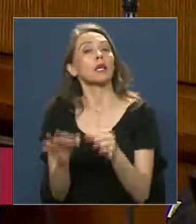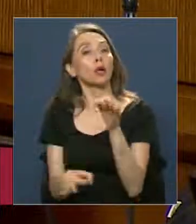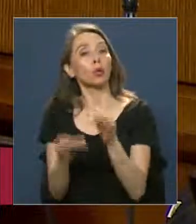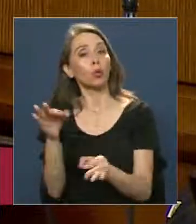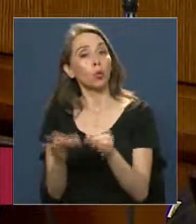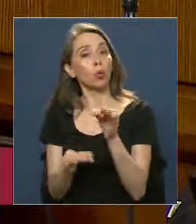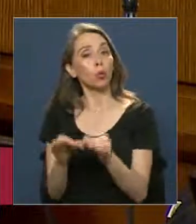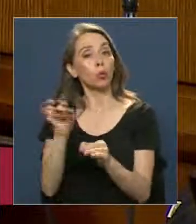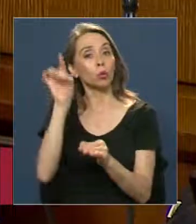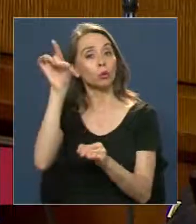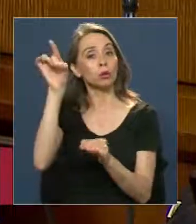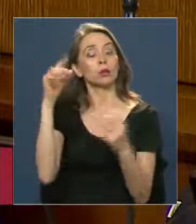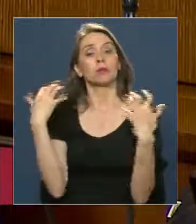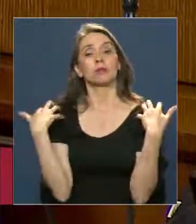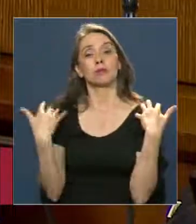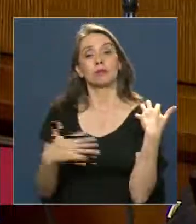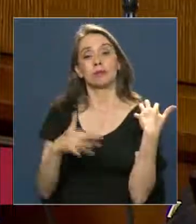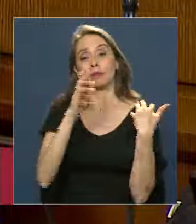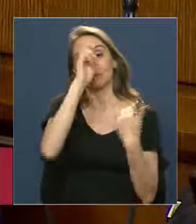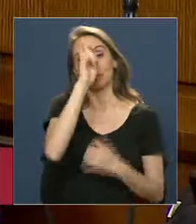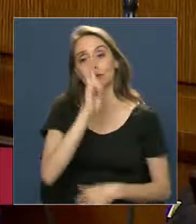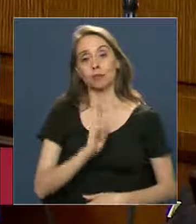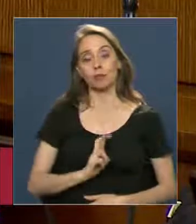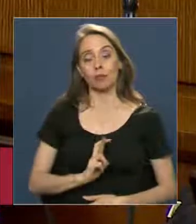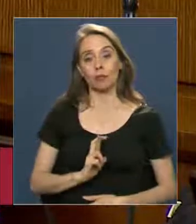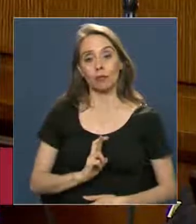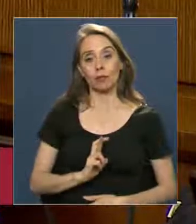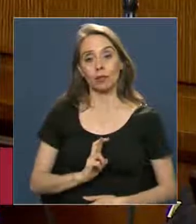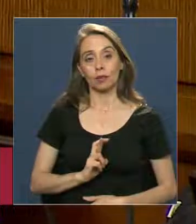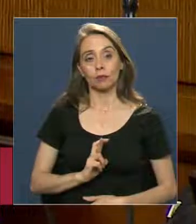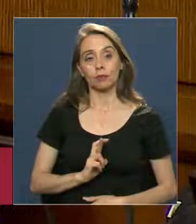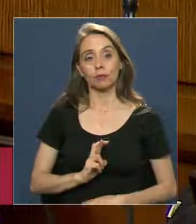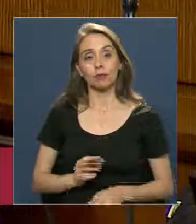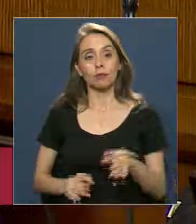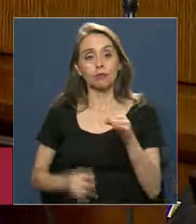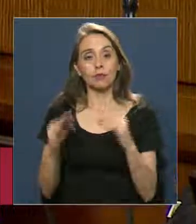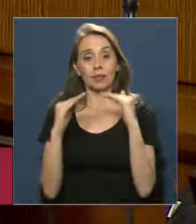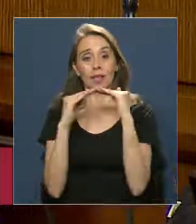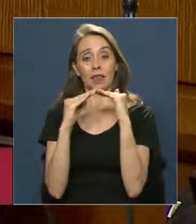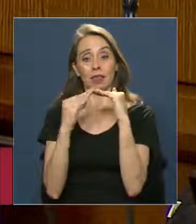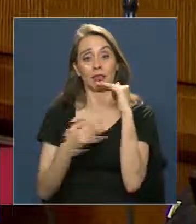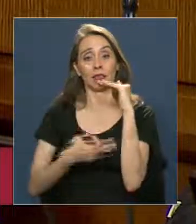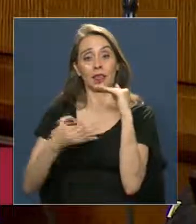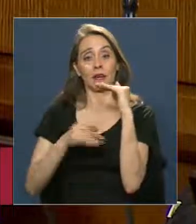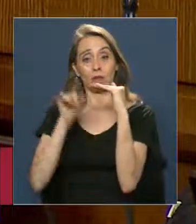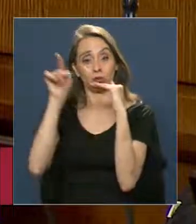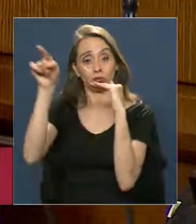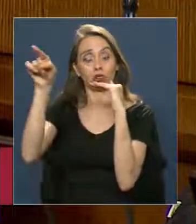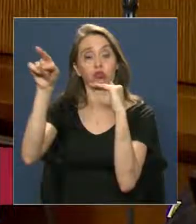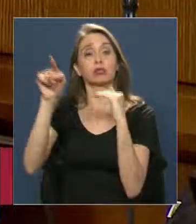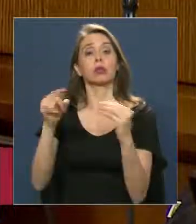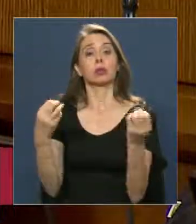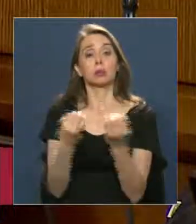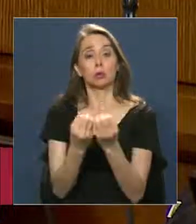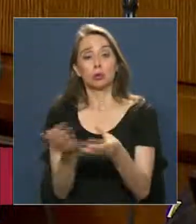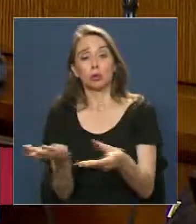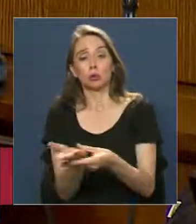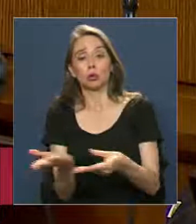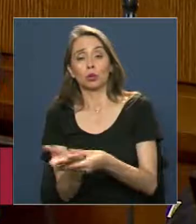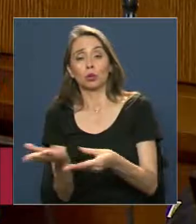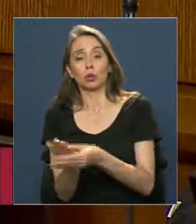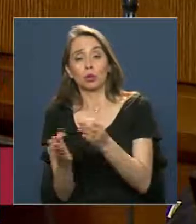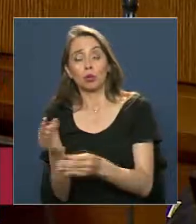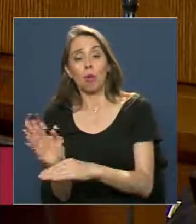que jugar un rol muy importante en eso. Porque tenemos los tribunales de justicia, tenemos hoy día cientos de causas, señor ministro,